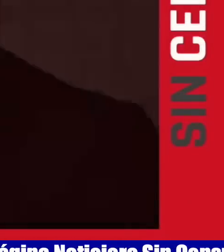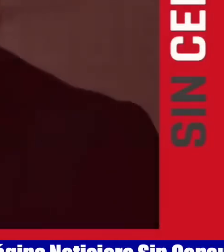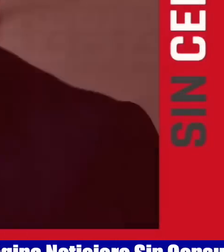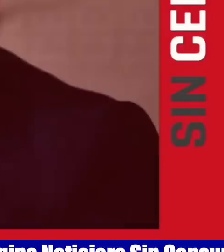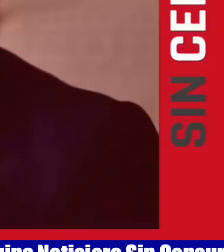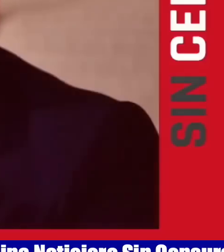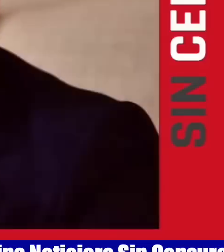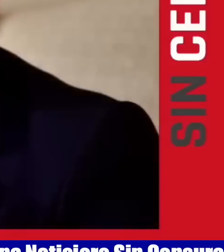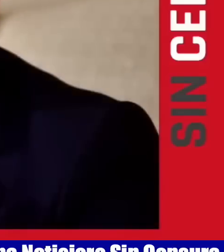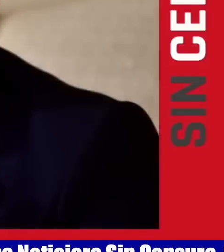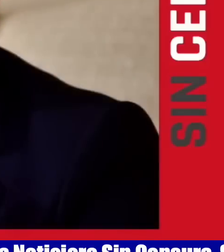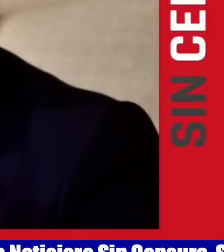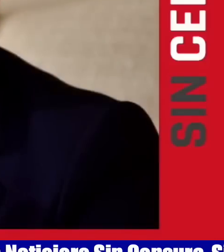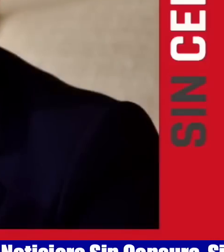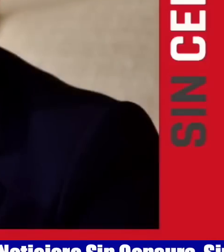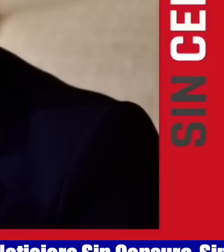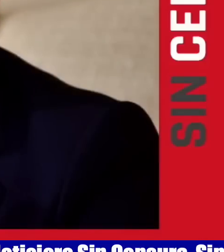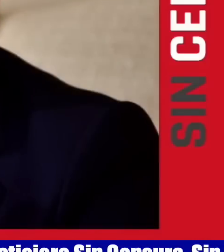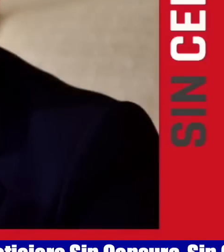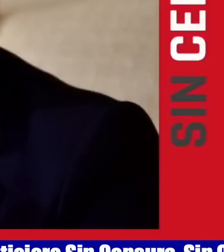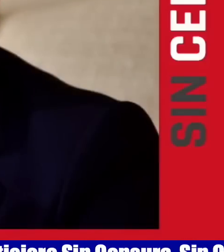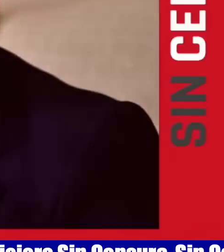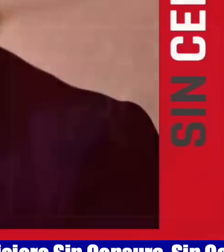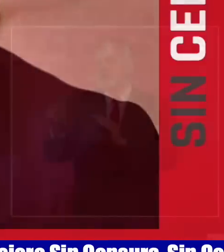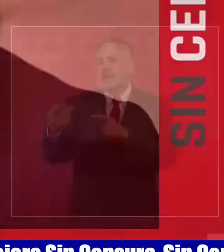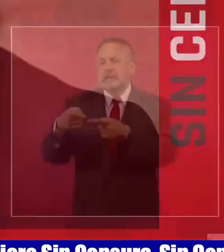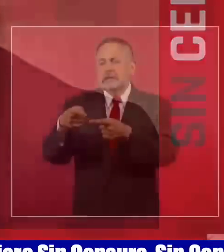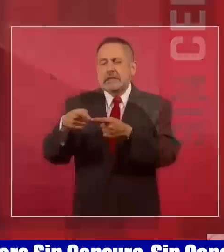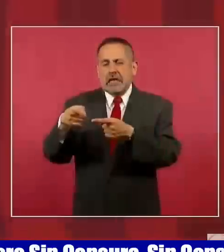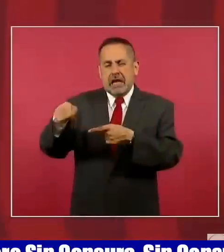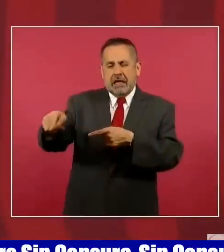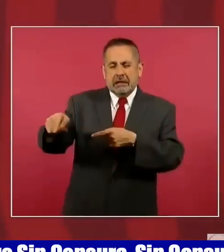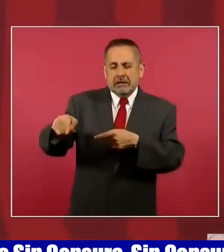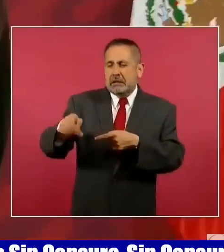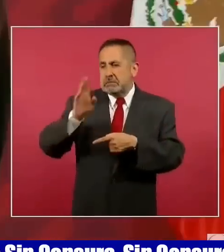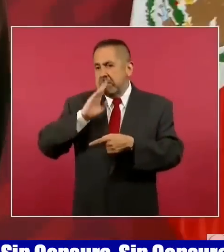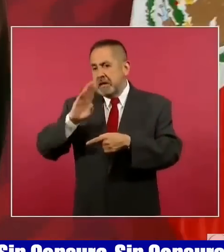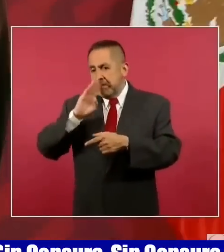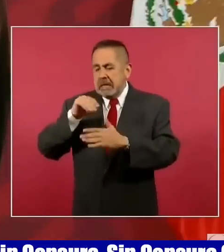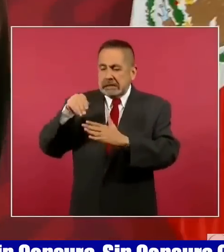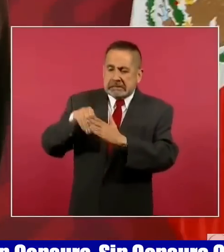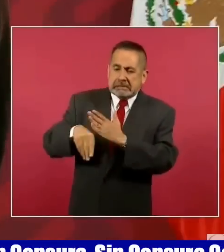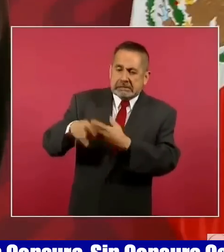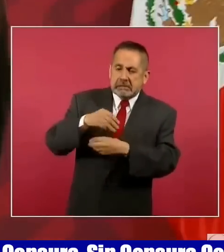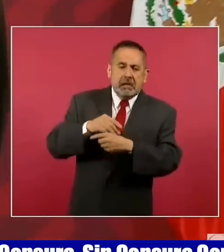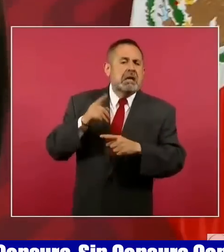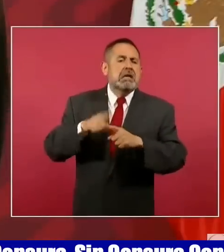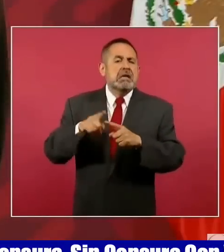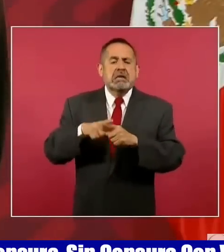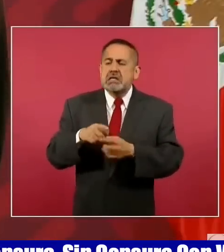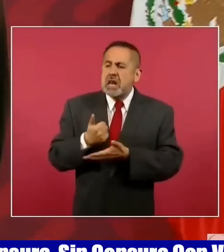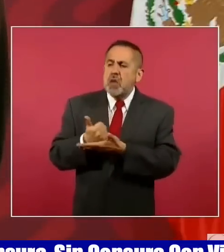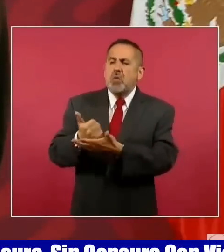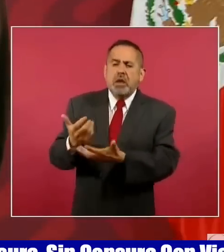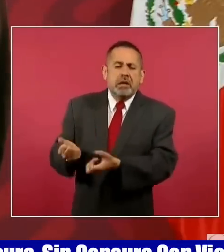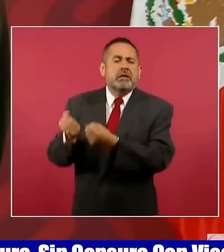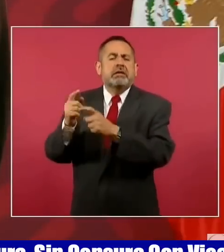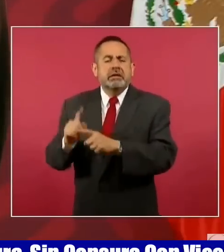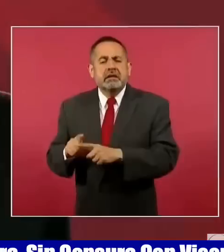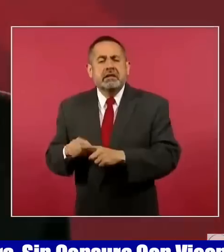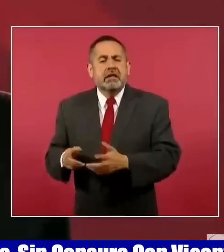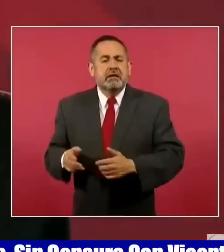Obrador si cumplirá con su promesa de crear una comisión de la verdad para el próximo año, pues no hay un solo responsable que enfrente